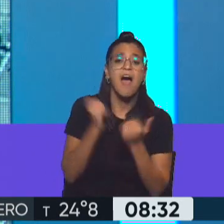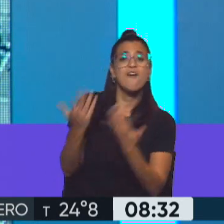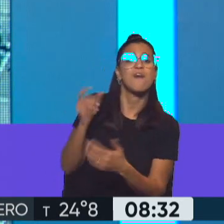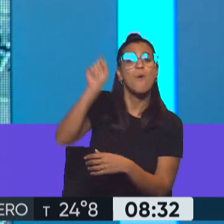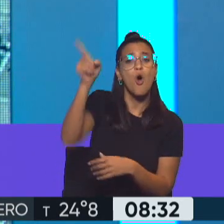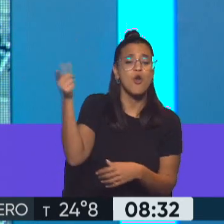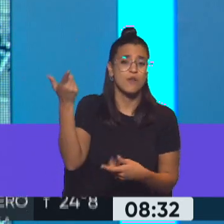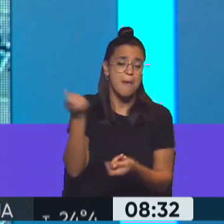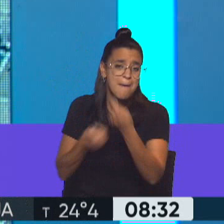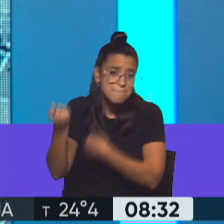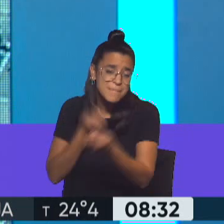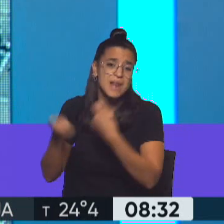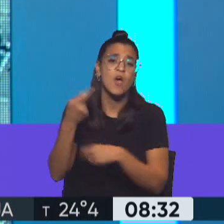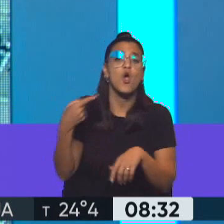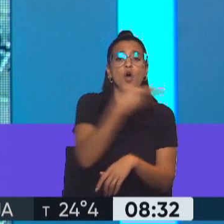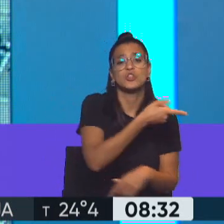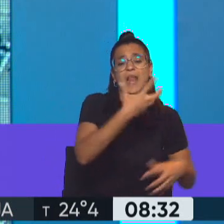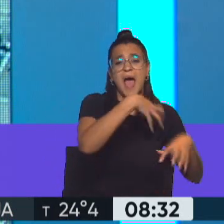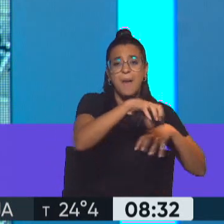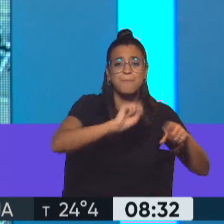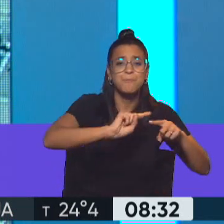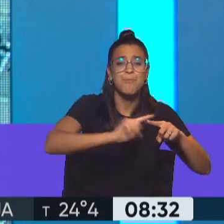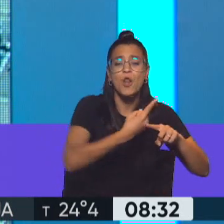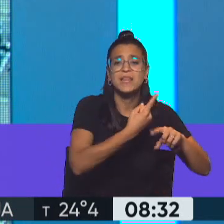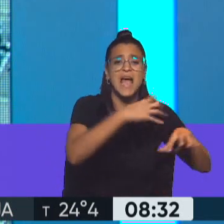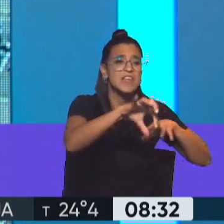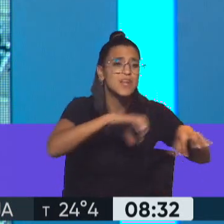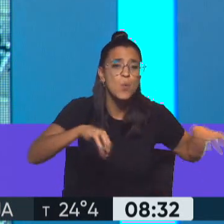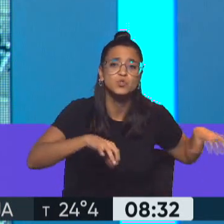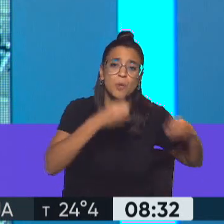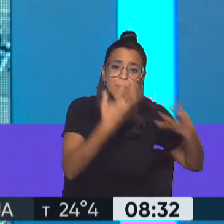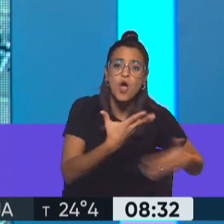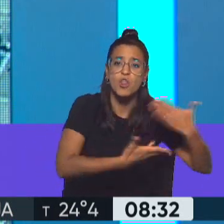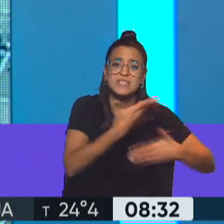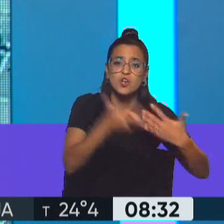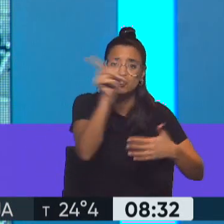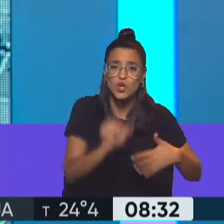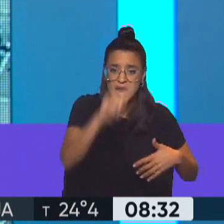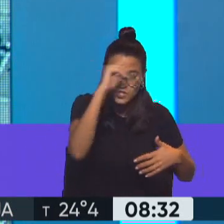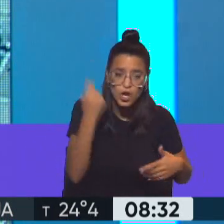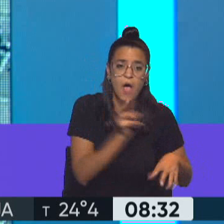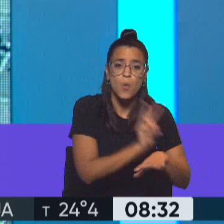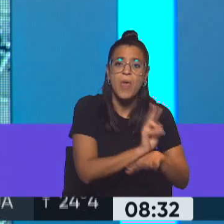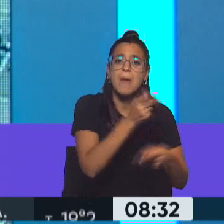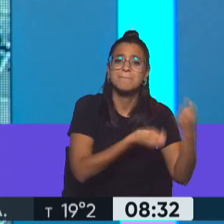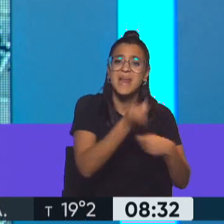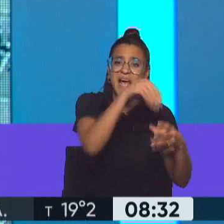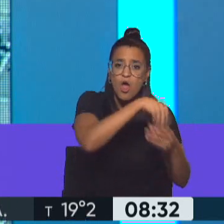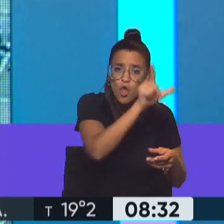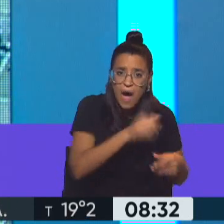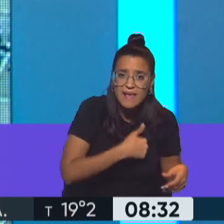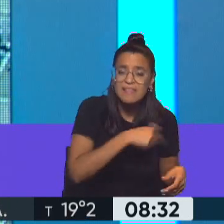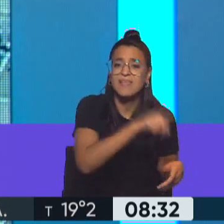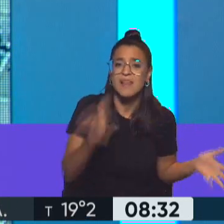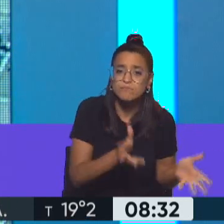en contra de las políticas distributivas, en contra de pensar un modelo de desarrollo nacional, de proteger el mercado interno, de alentar